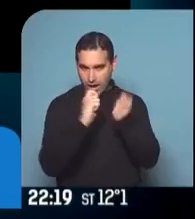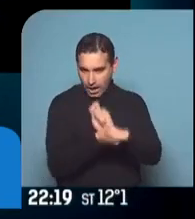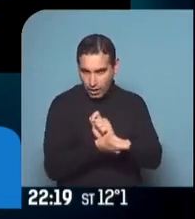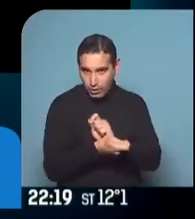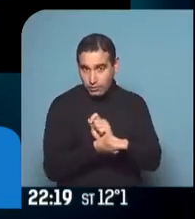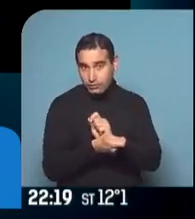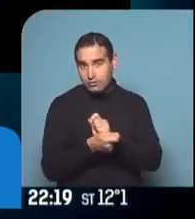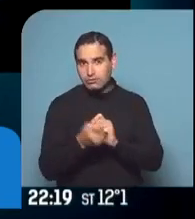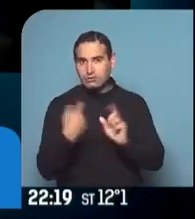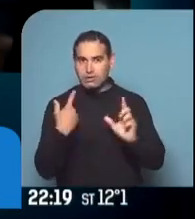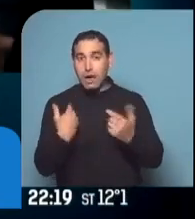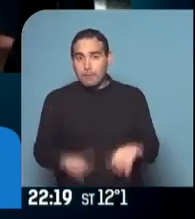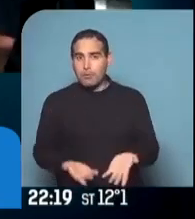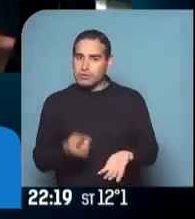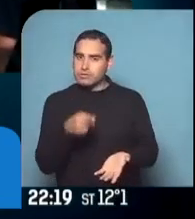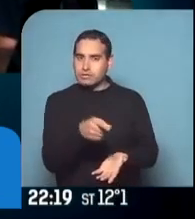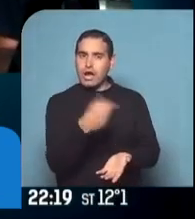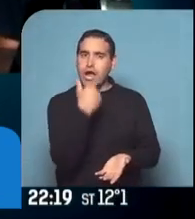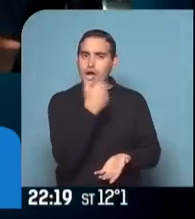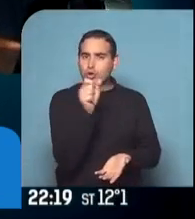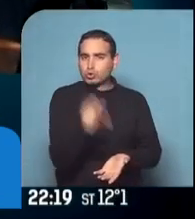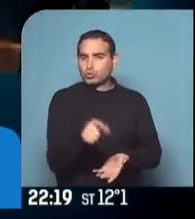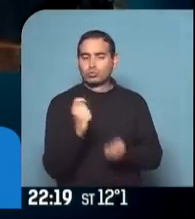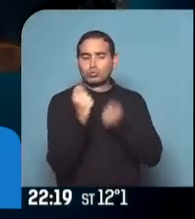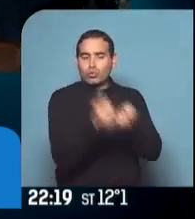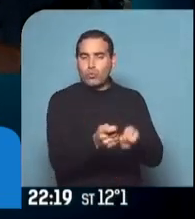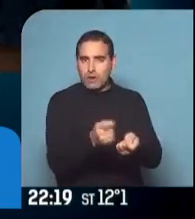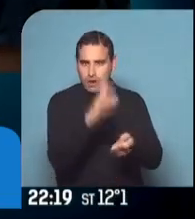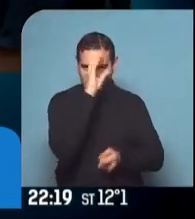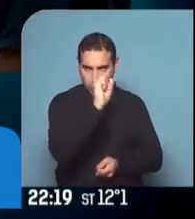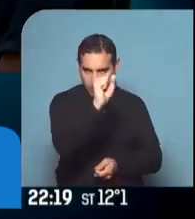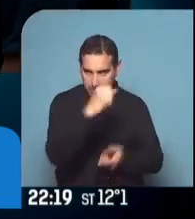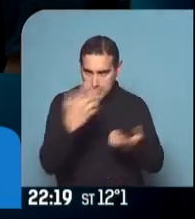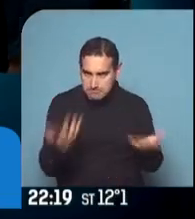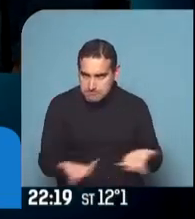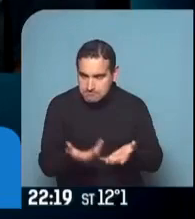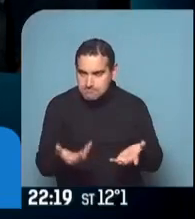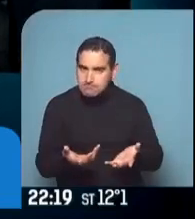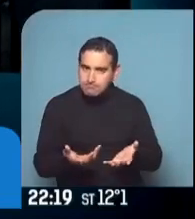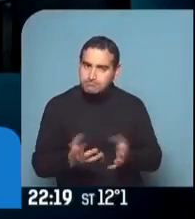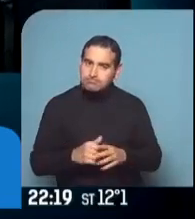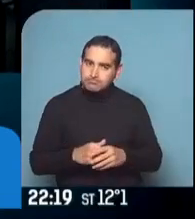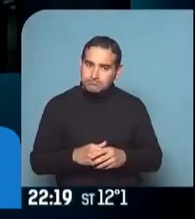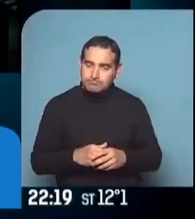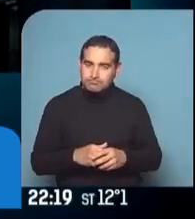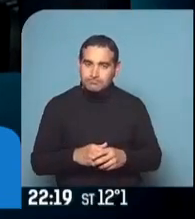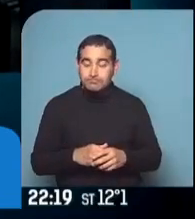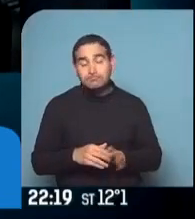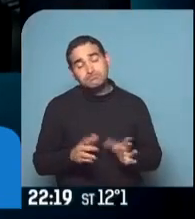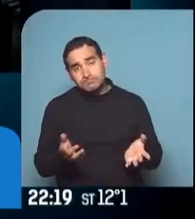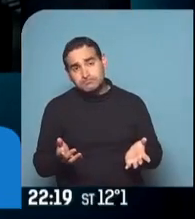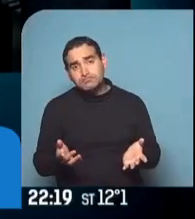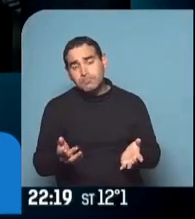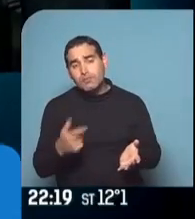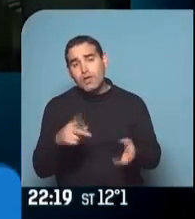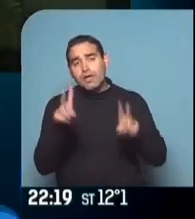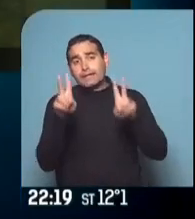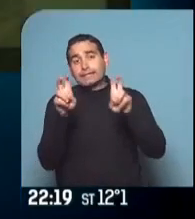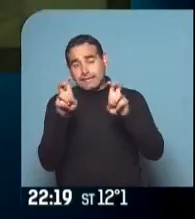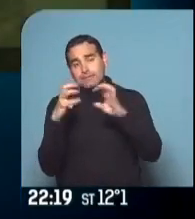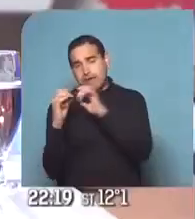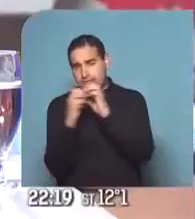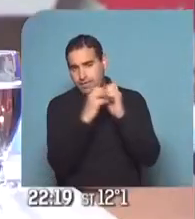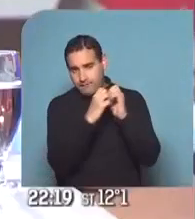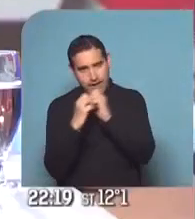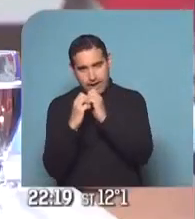previsional, y boom, metió a Dudu ahí en su candidatura a ocupar esa embajada. Y será, por supuesto, un tema de debate